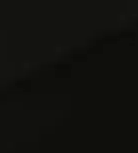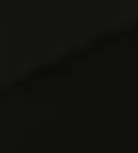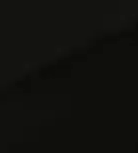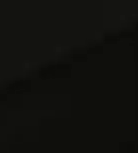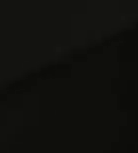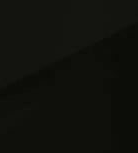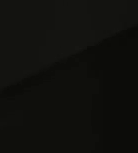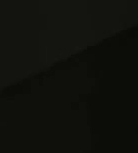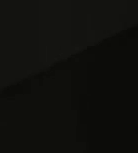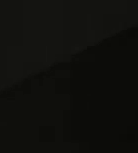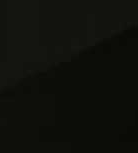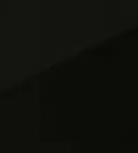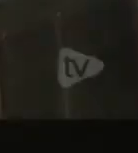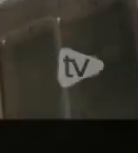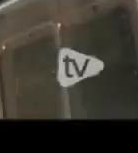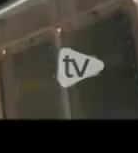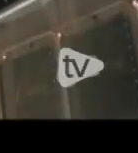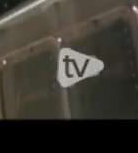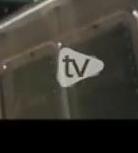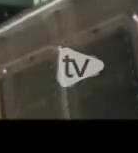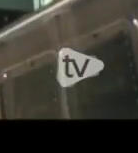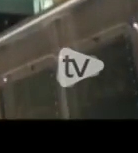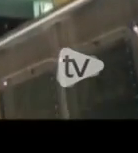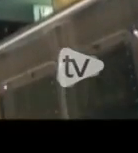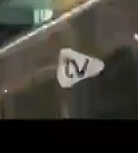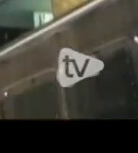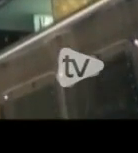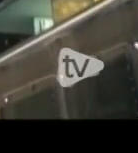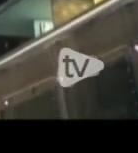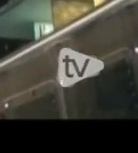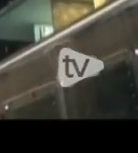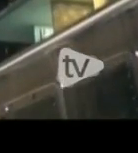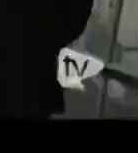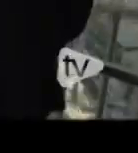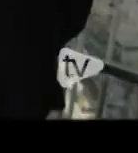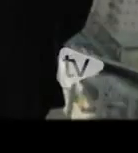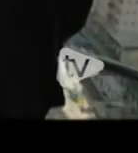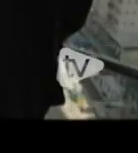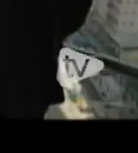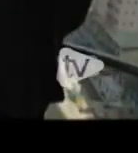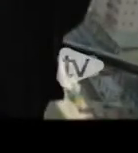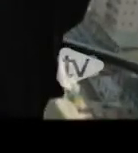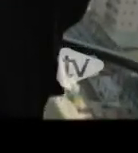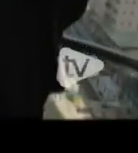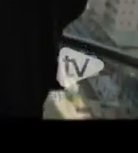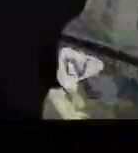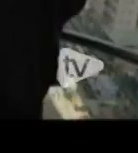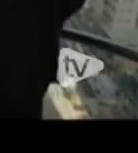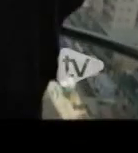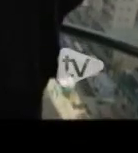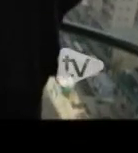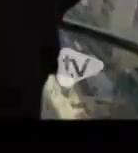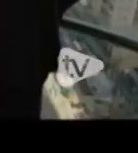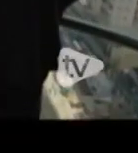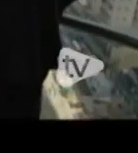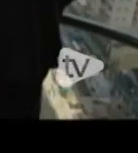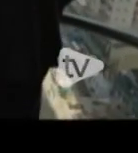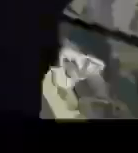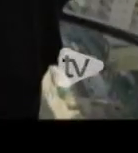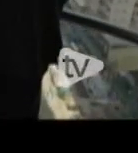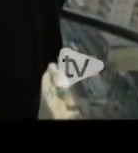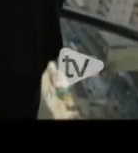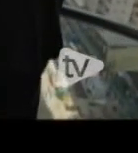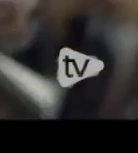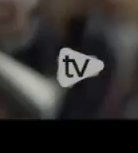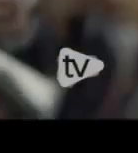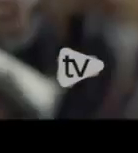todos. La demanda para vivir en las grandes metrópolis aumenta y las ciudades verticales son el resultado de esta necesidad. En